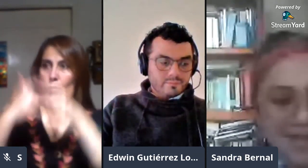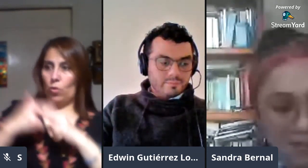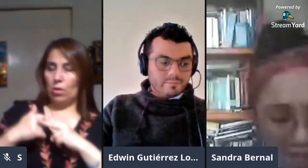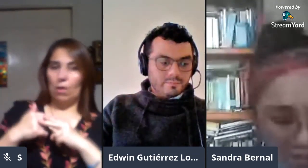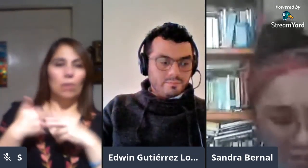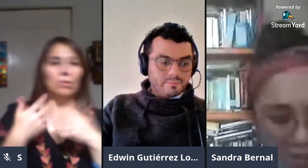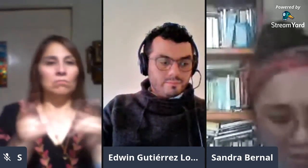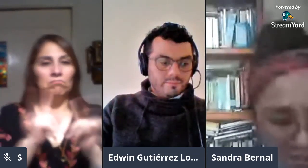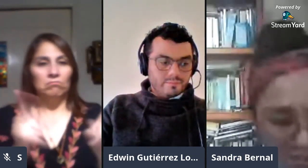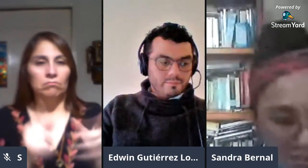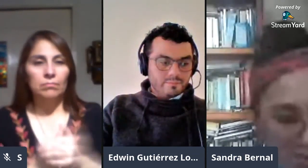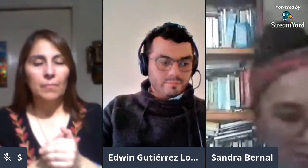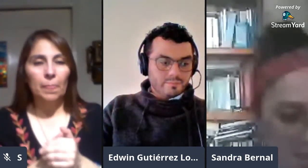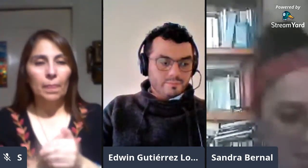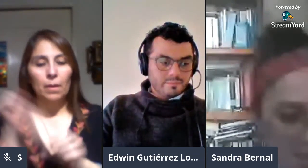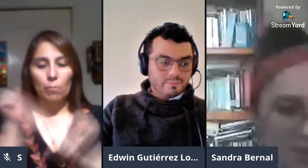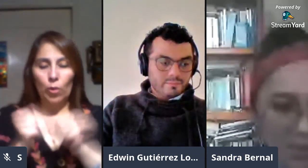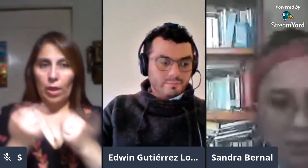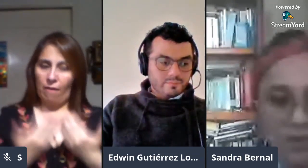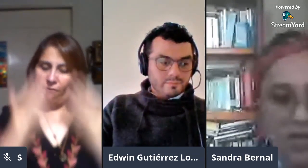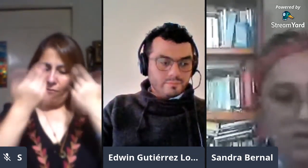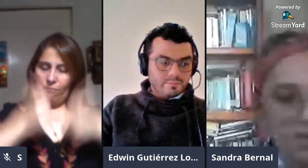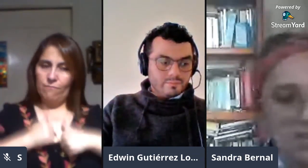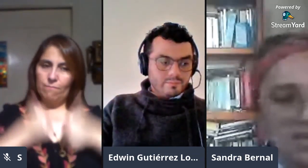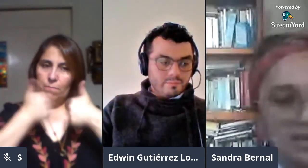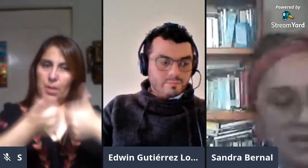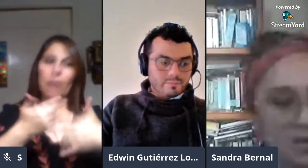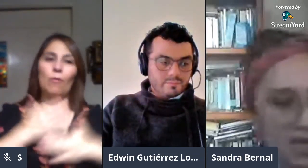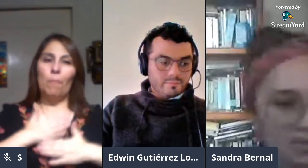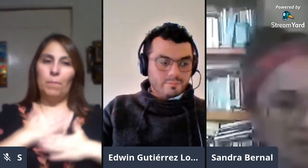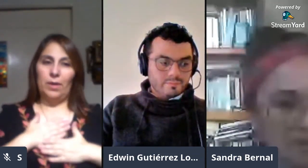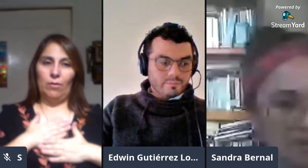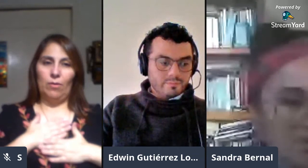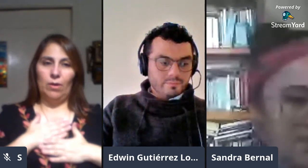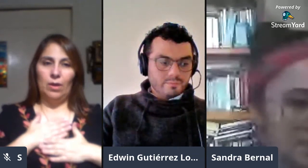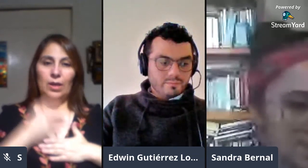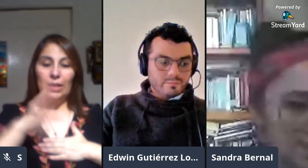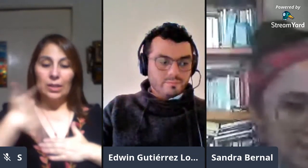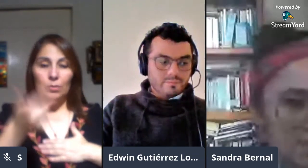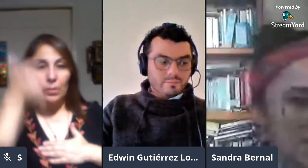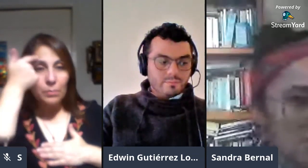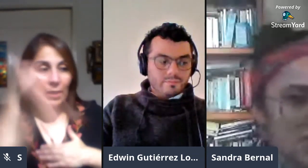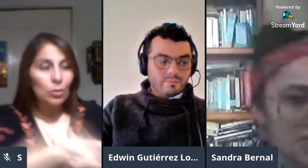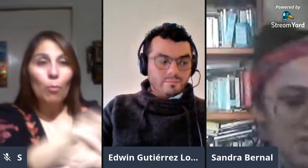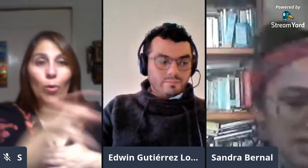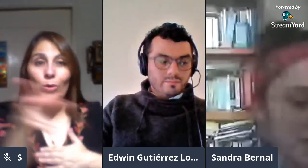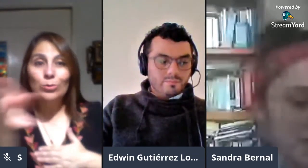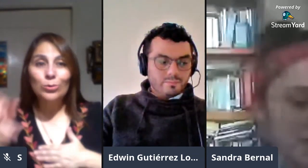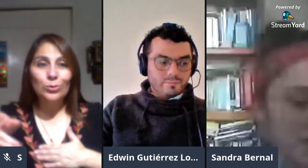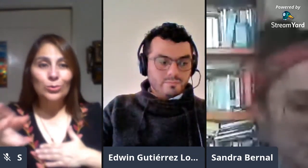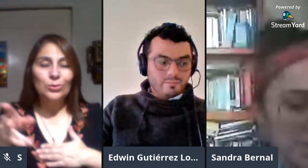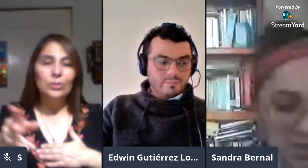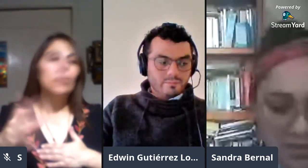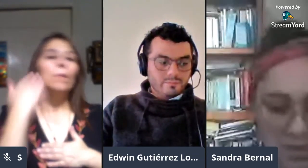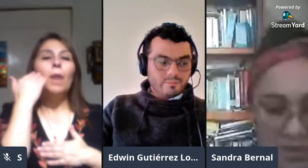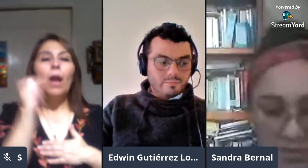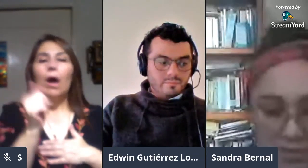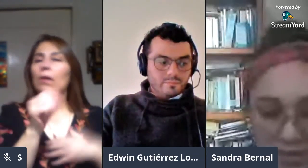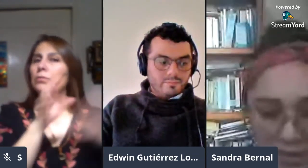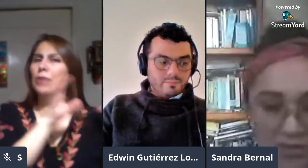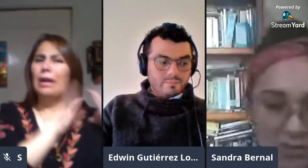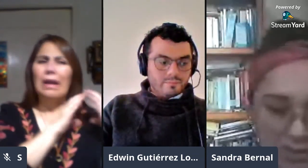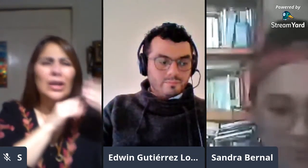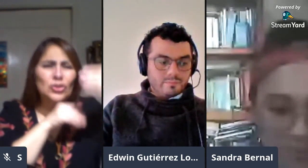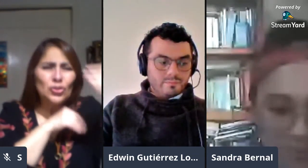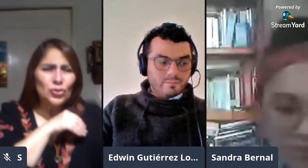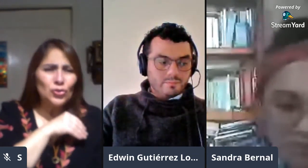poder estar bien conmigo misma, con mi ser completo, para poder luego pensar en trabajar para la comunidad. Para las mujeres es una carga y desde muy pequeñitas nos